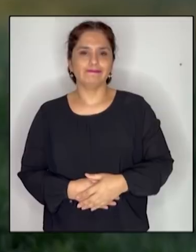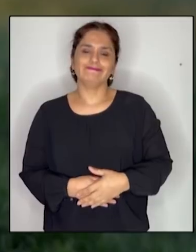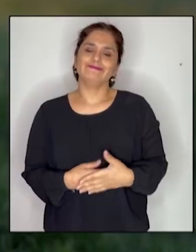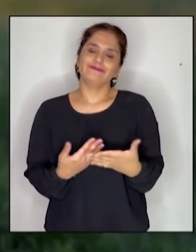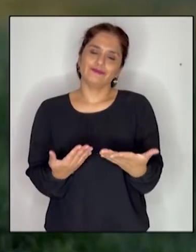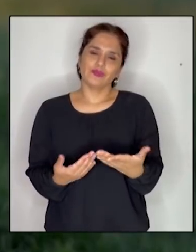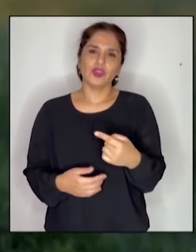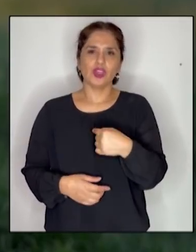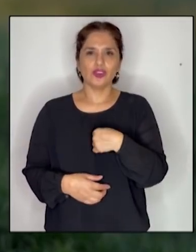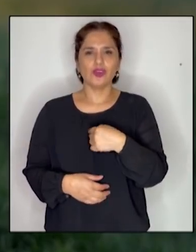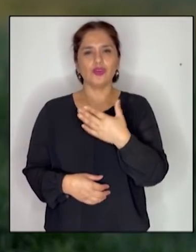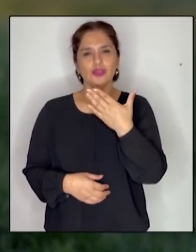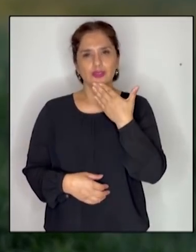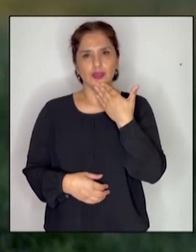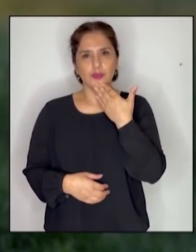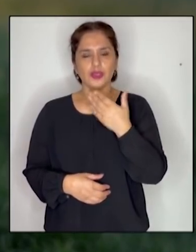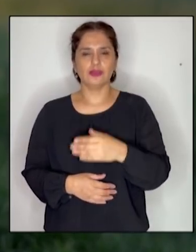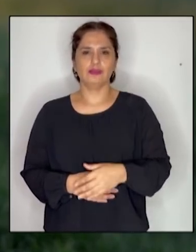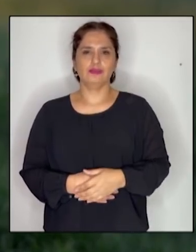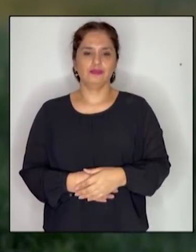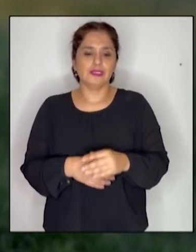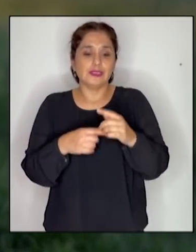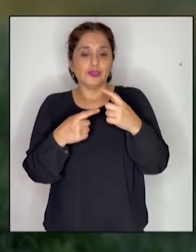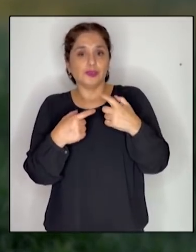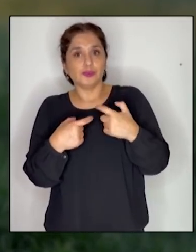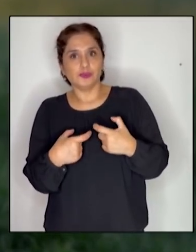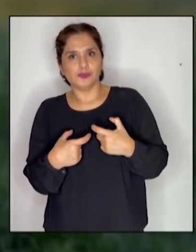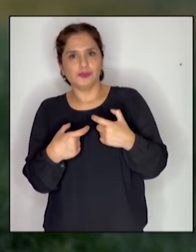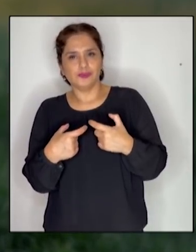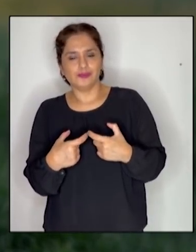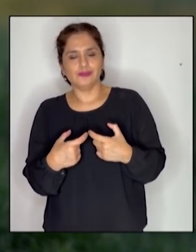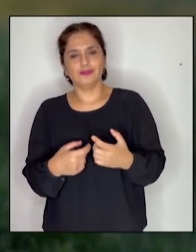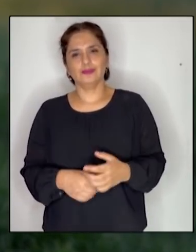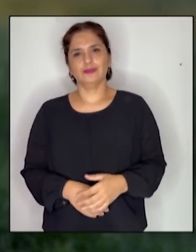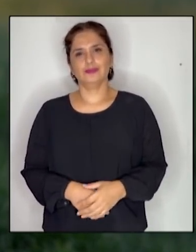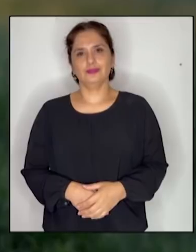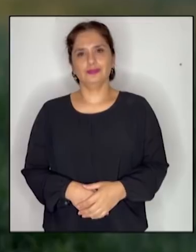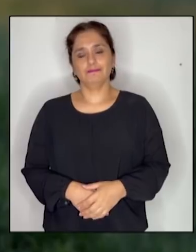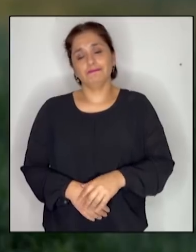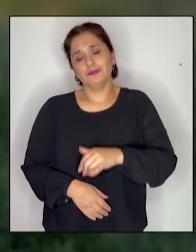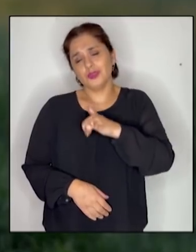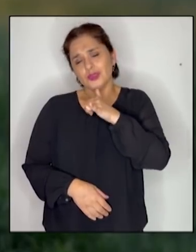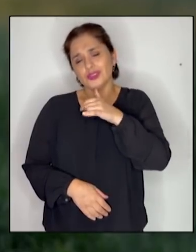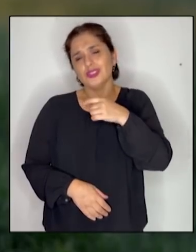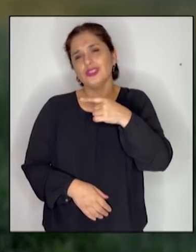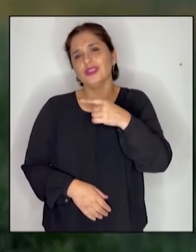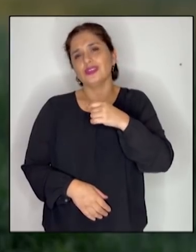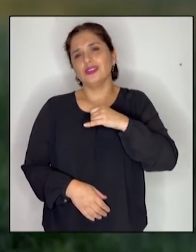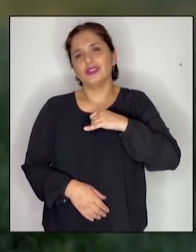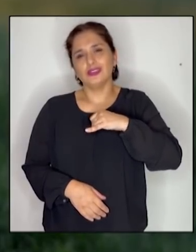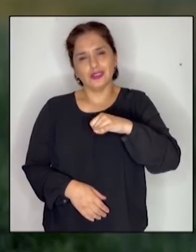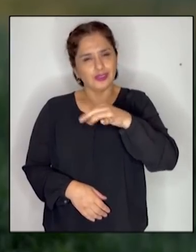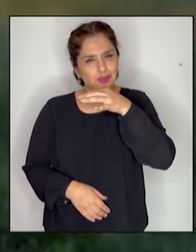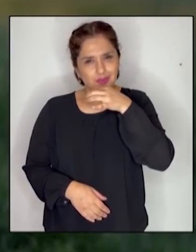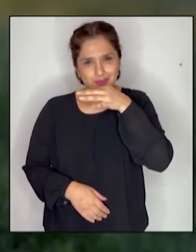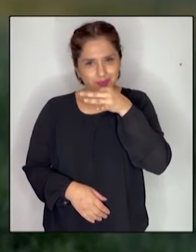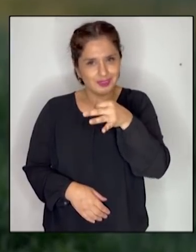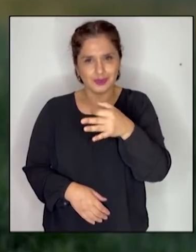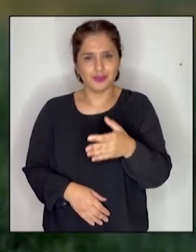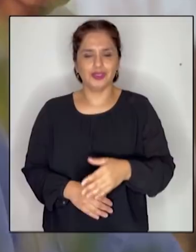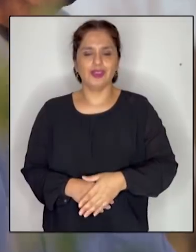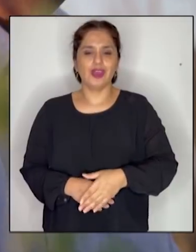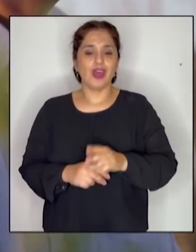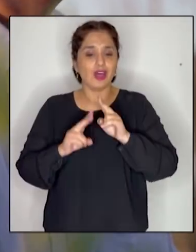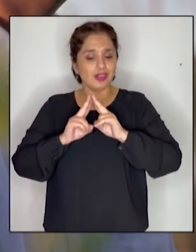sorprenden. Y claro, tengo que ir yo también midiendo y al final, no sé, yo soy tranquilo, siempre digo, soy